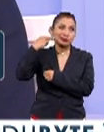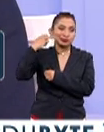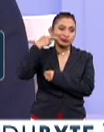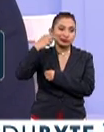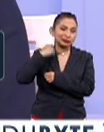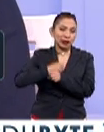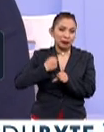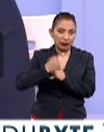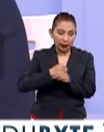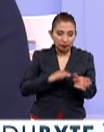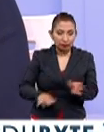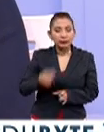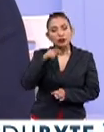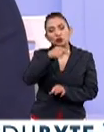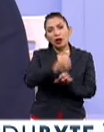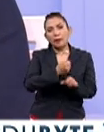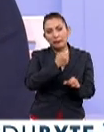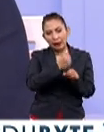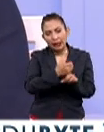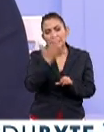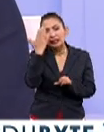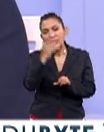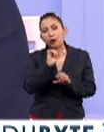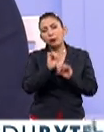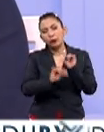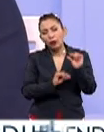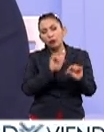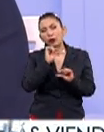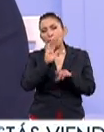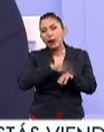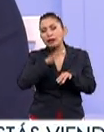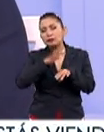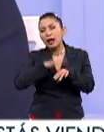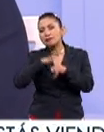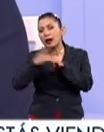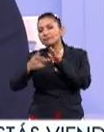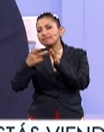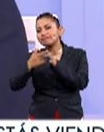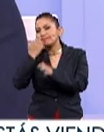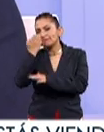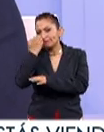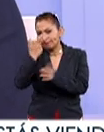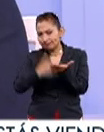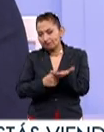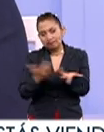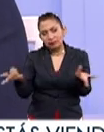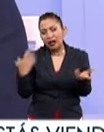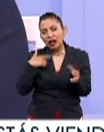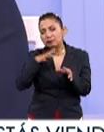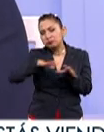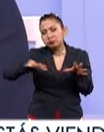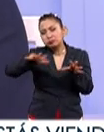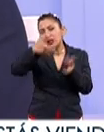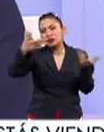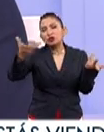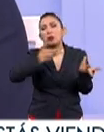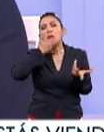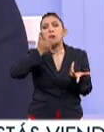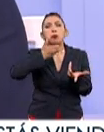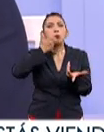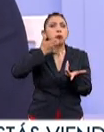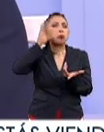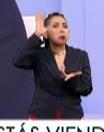¿no? Y además es una práctica que se ha venido dando cada vez más en las escuelas. Entonces se está generando una cultura